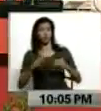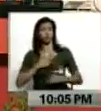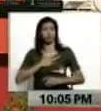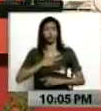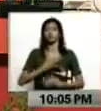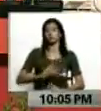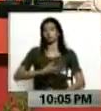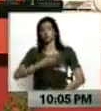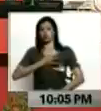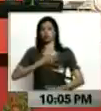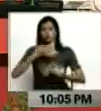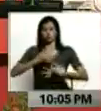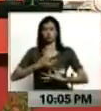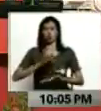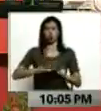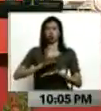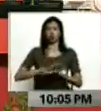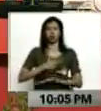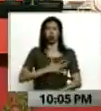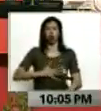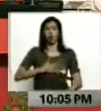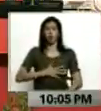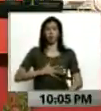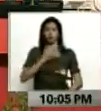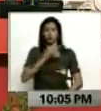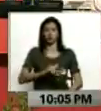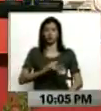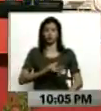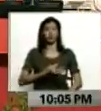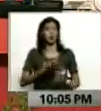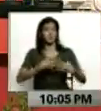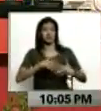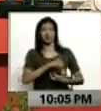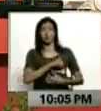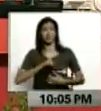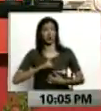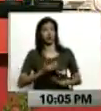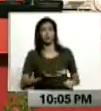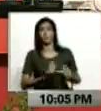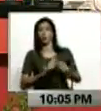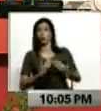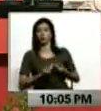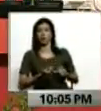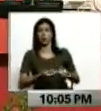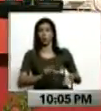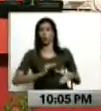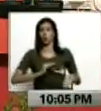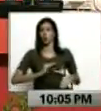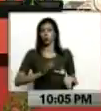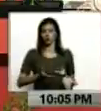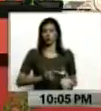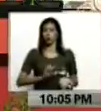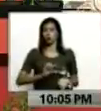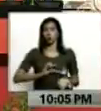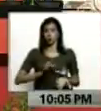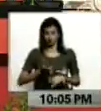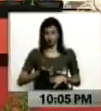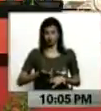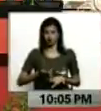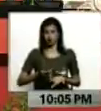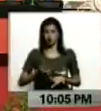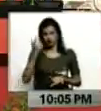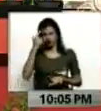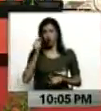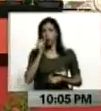demócrata yo soy un demócrata y me pongo un flu y un traje y le rindo cuentas a las empresas privadas como el tipo de Tú sabes lo que dijo el